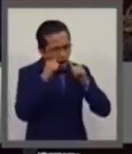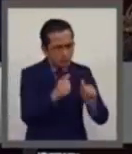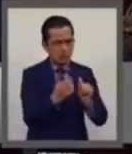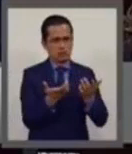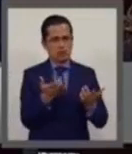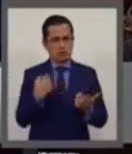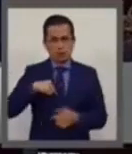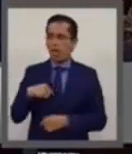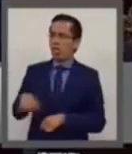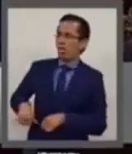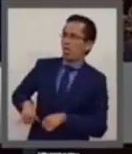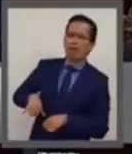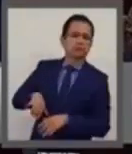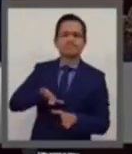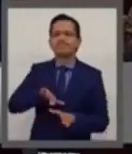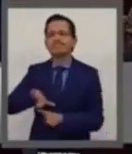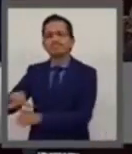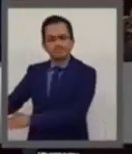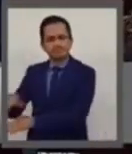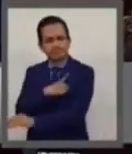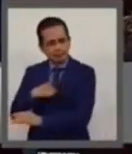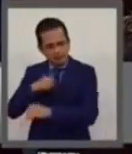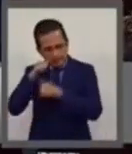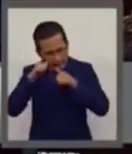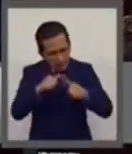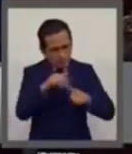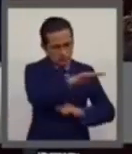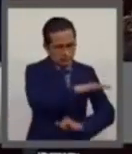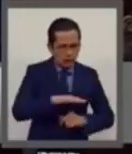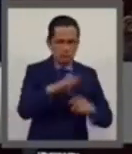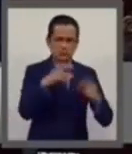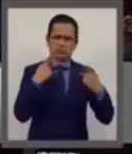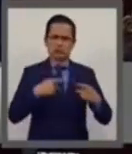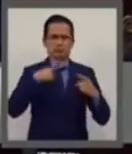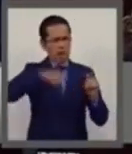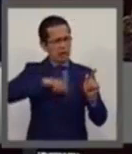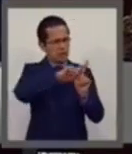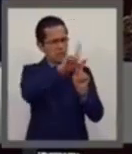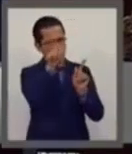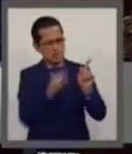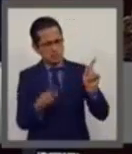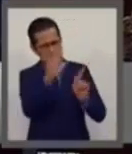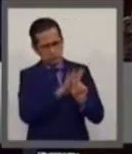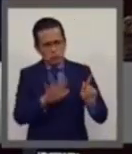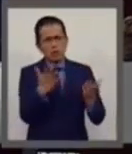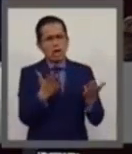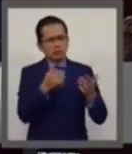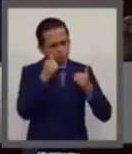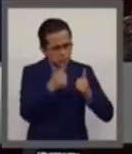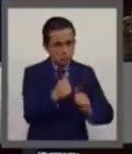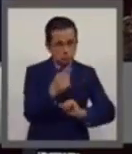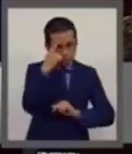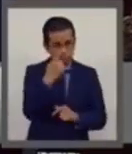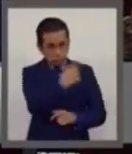de lado. Volteemos a ver a nuestros distritos, nuestras ciudades y decidamos lo que le conviene